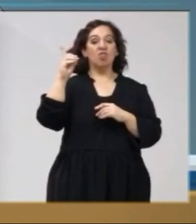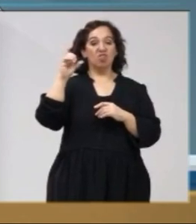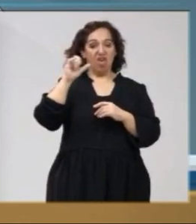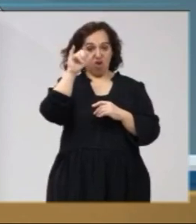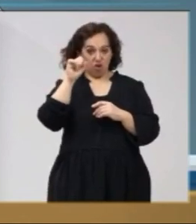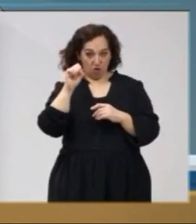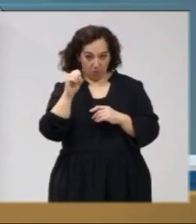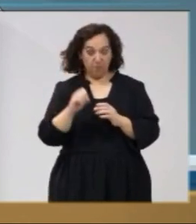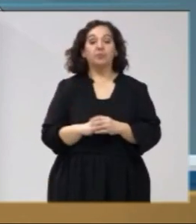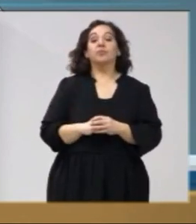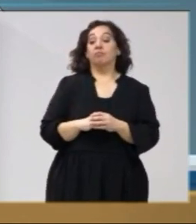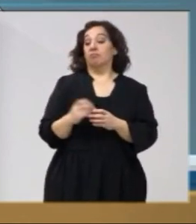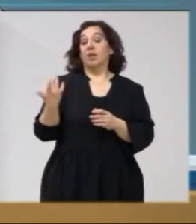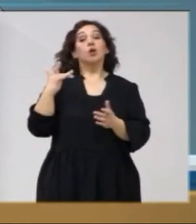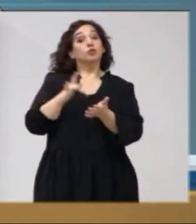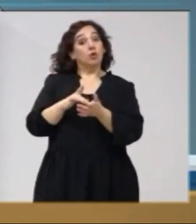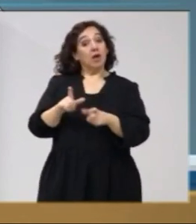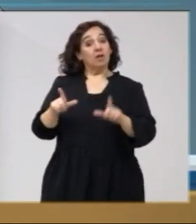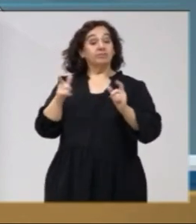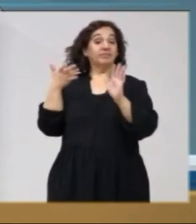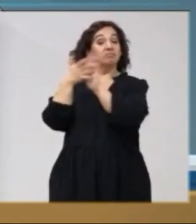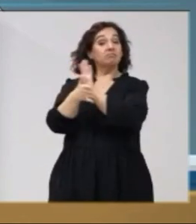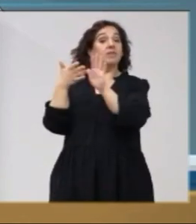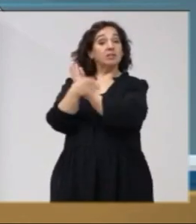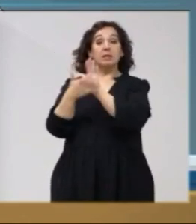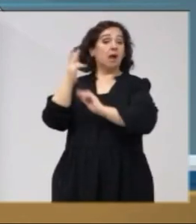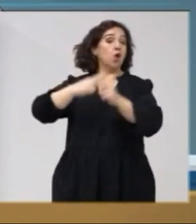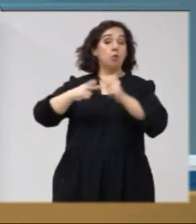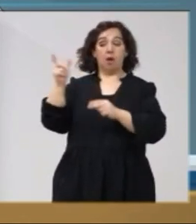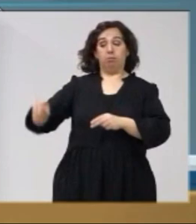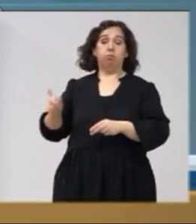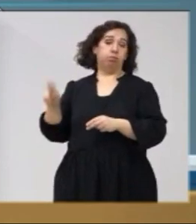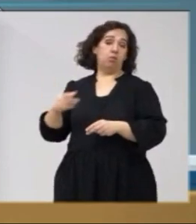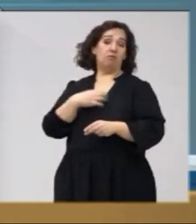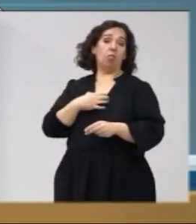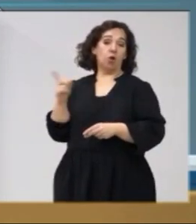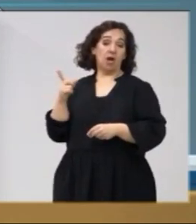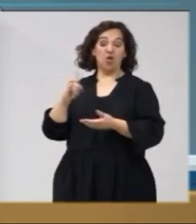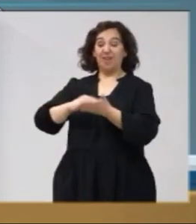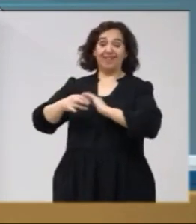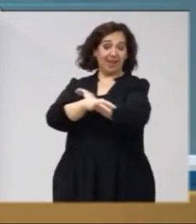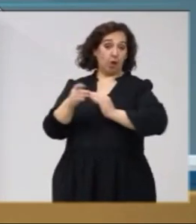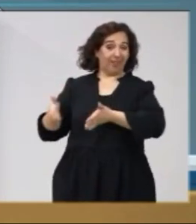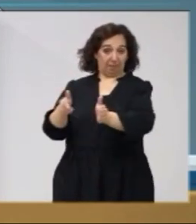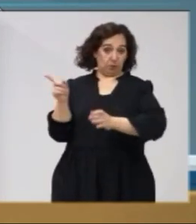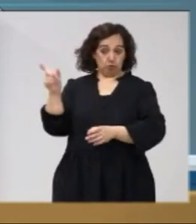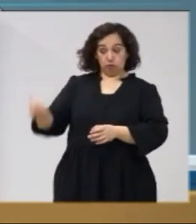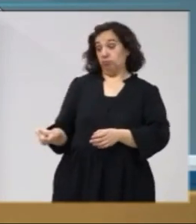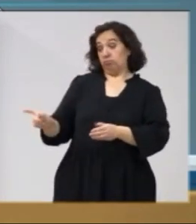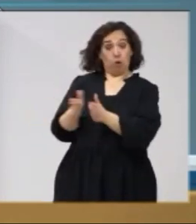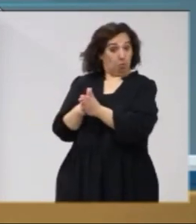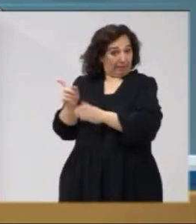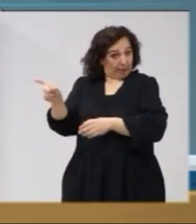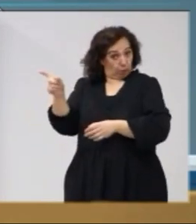tenía que hacer la exposición de la obra, un funcionario, un ingeniero de caminos, un